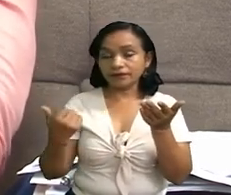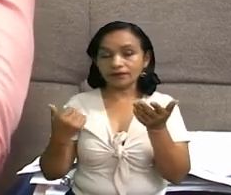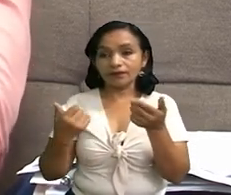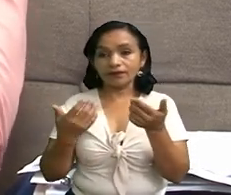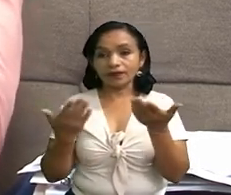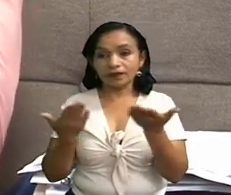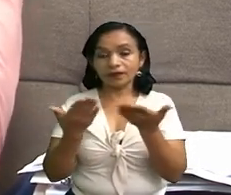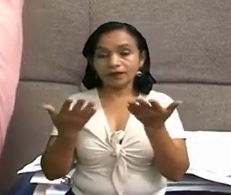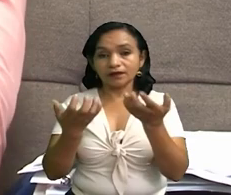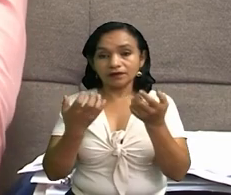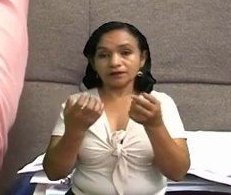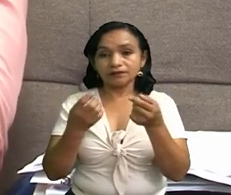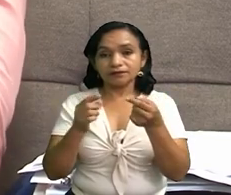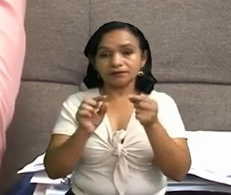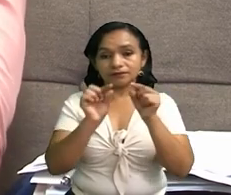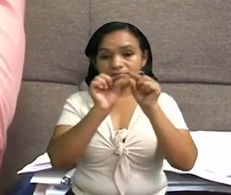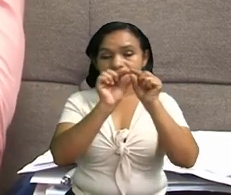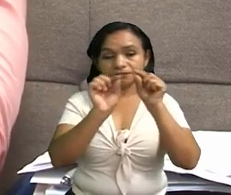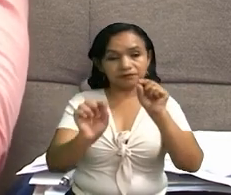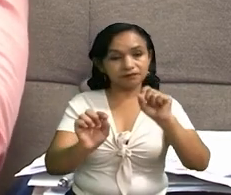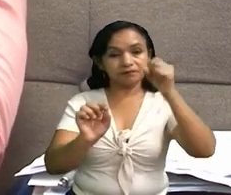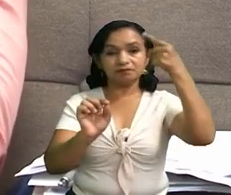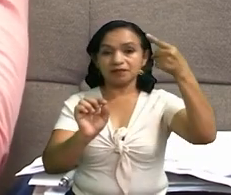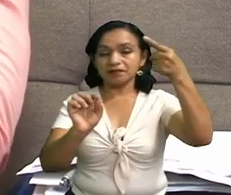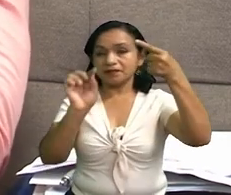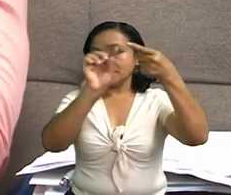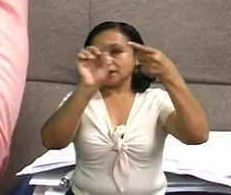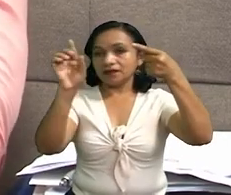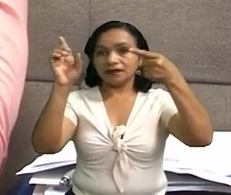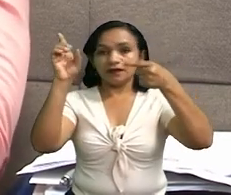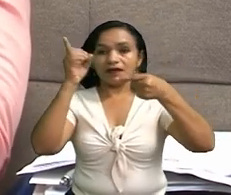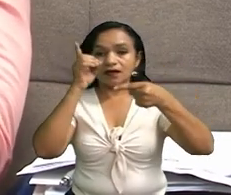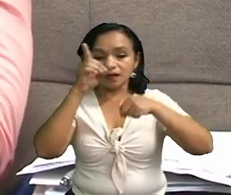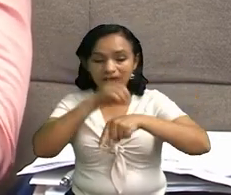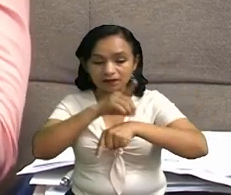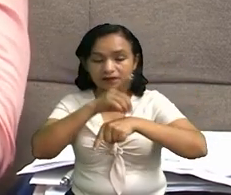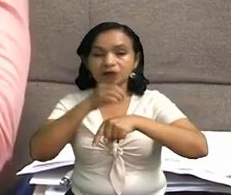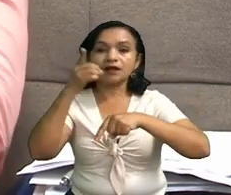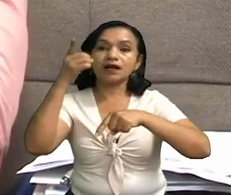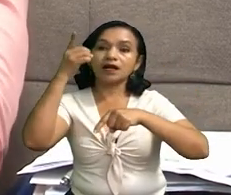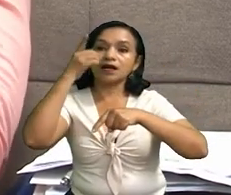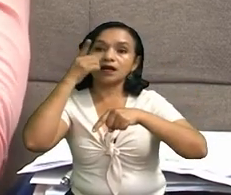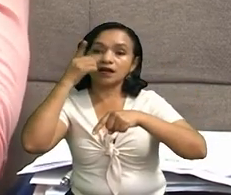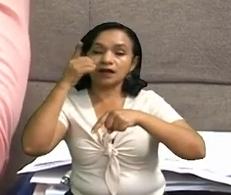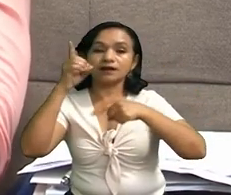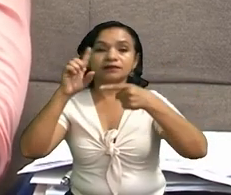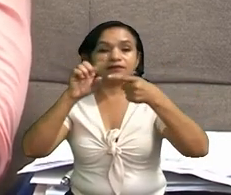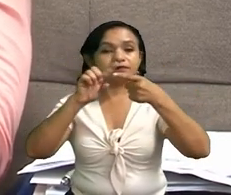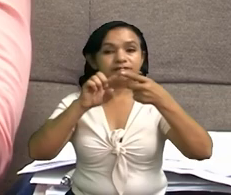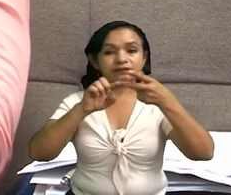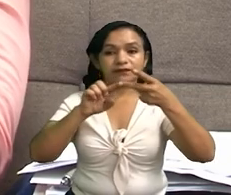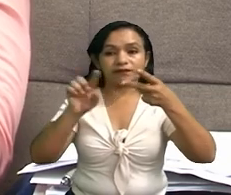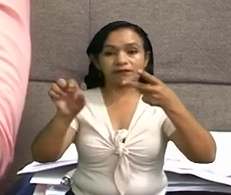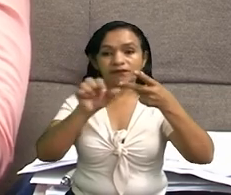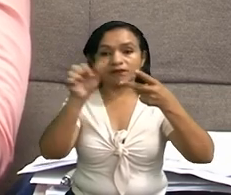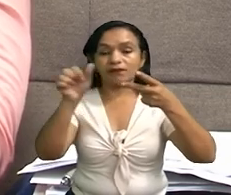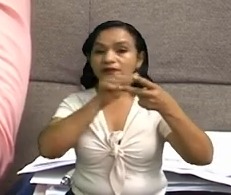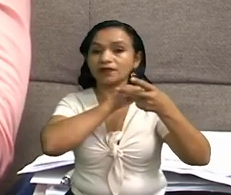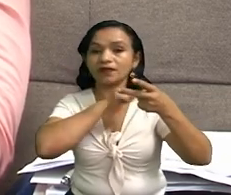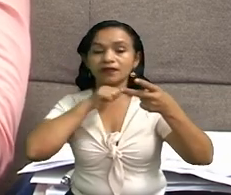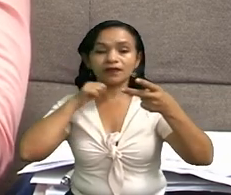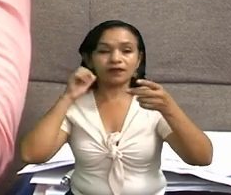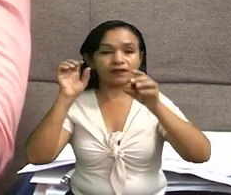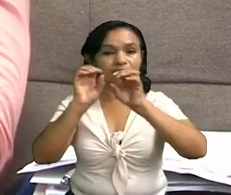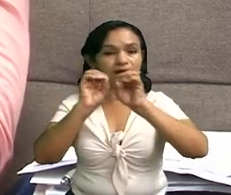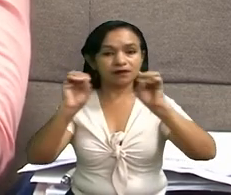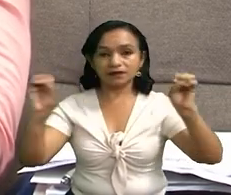a apostar por ellas, que las pongan como primera opción. Hay carreras también que las tenemos que no hacen examen los